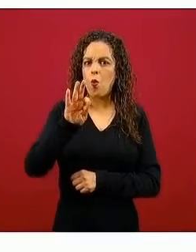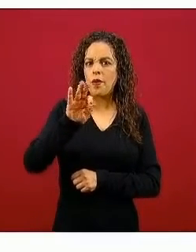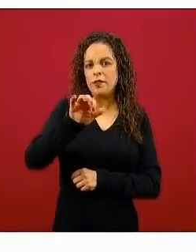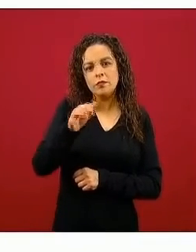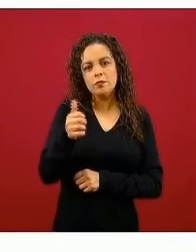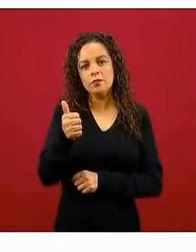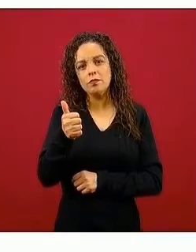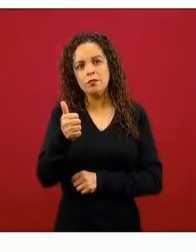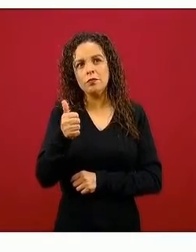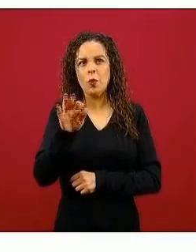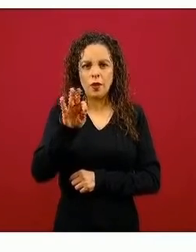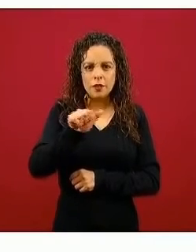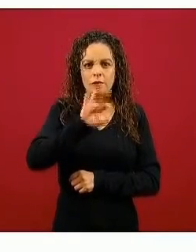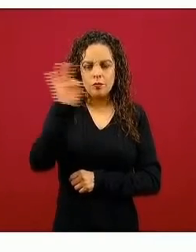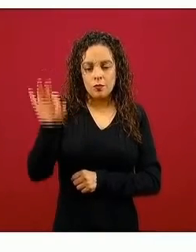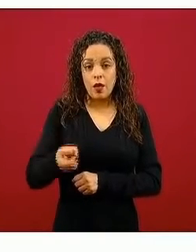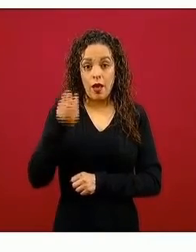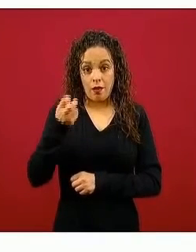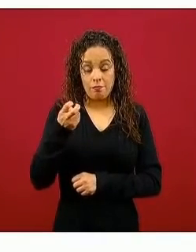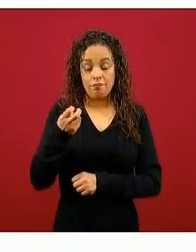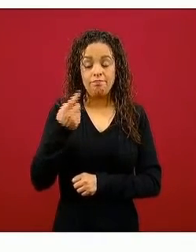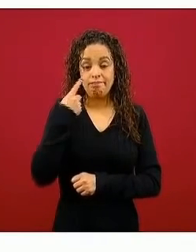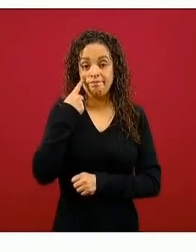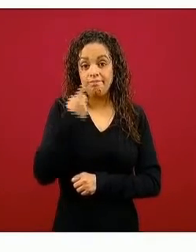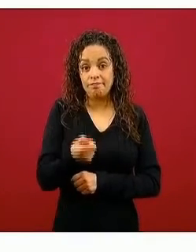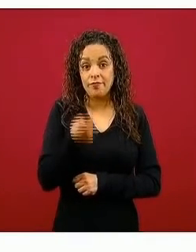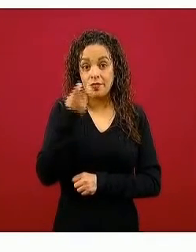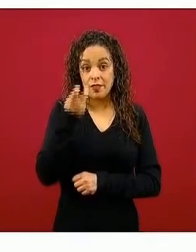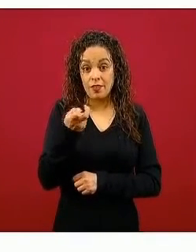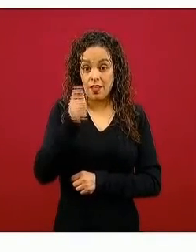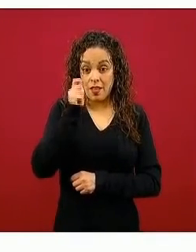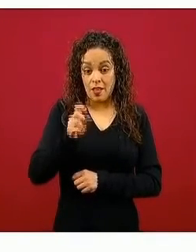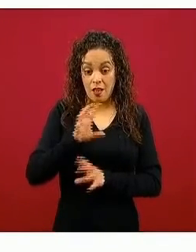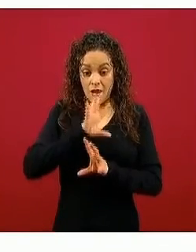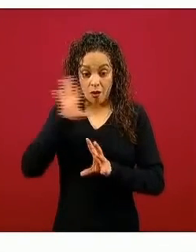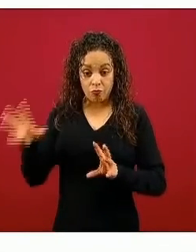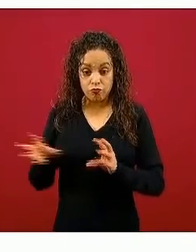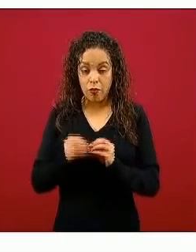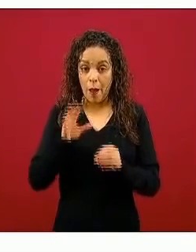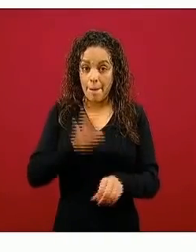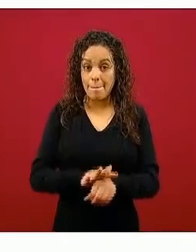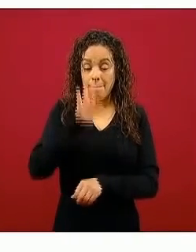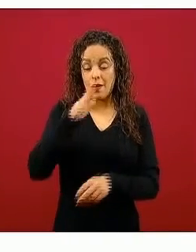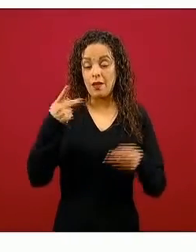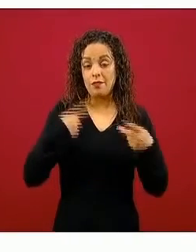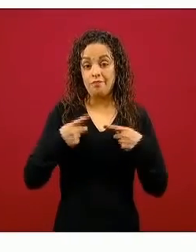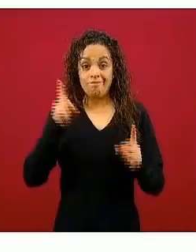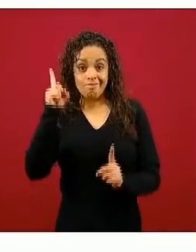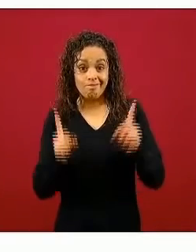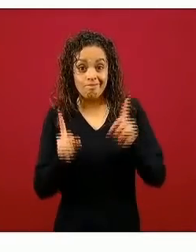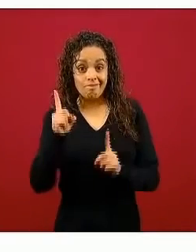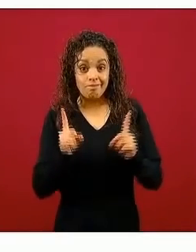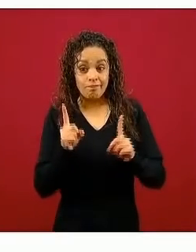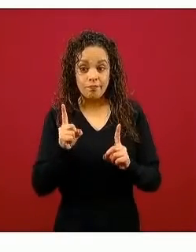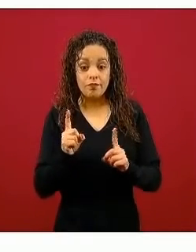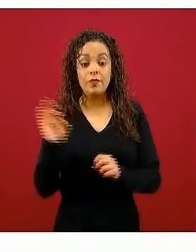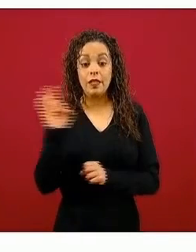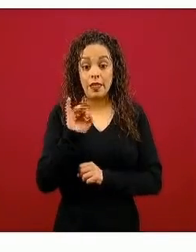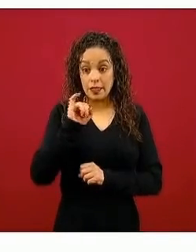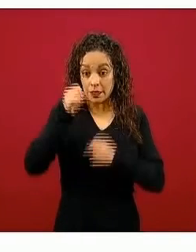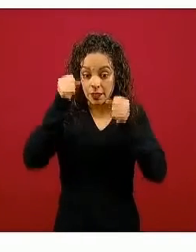44-46%, pues bueno, estaríamos esperando que al menos esa proporción en la mayoría de estos casos sospechosos pudiera